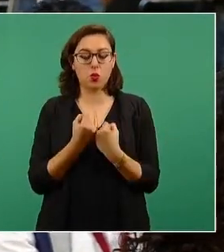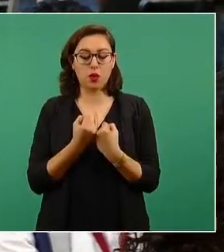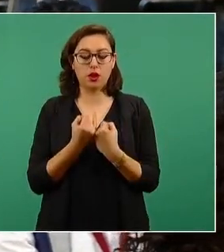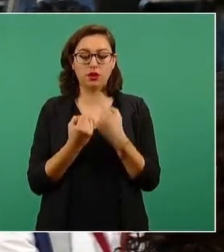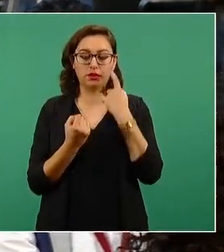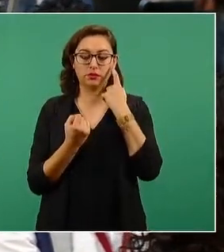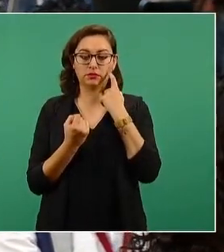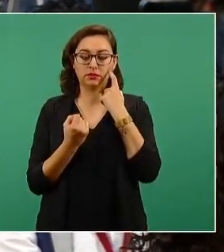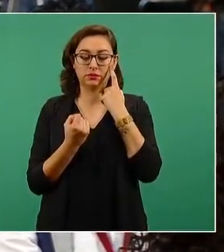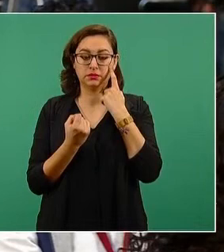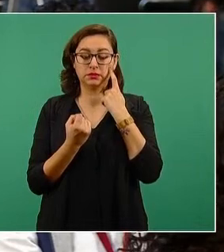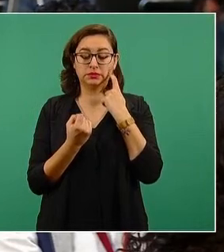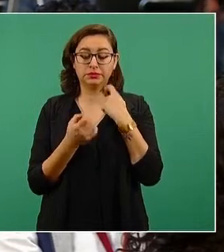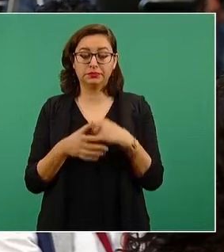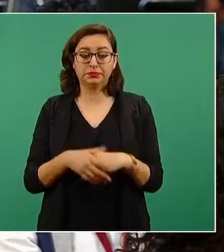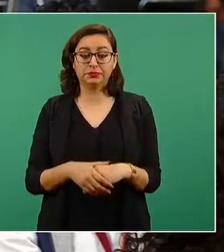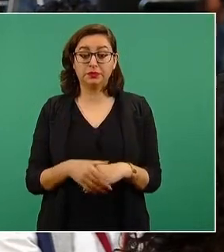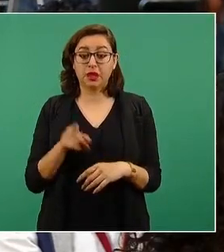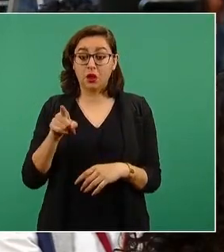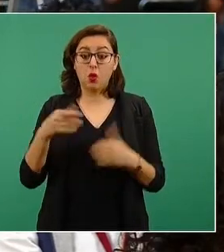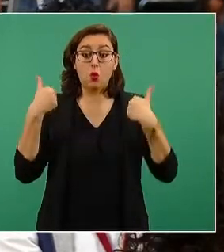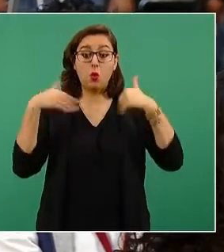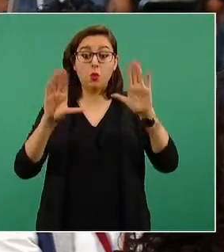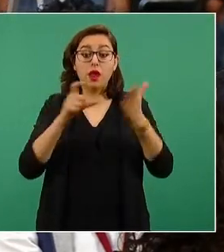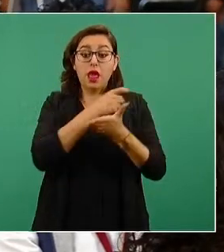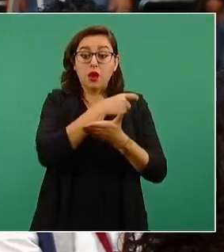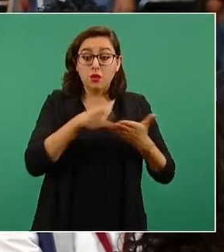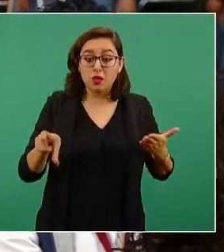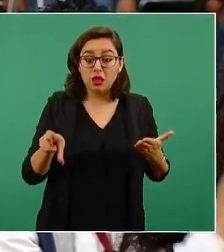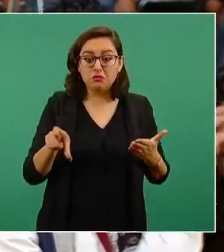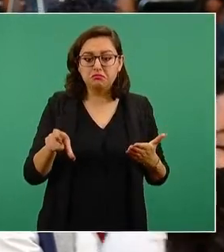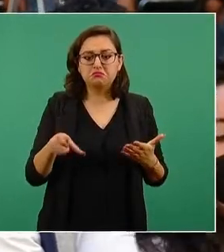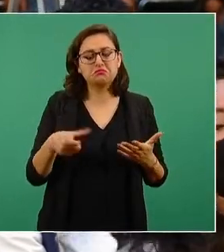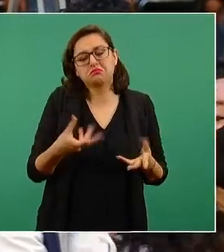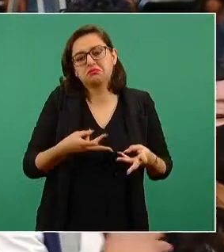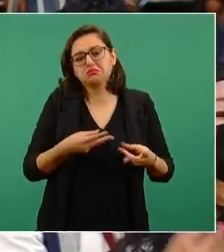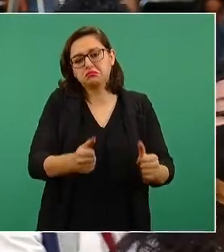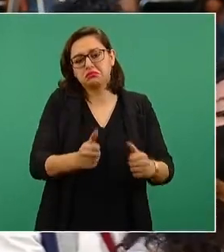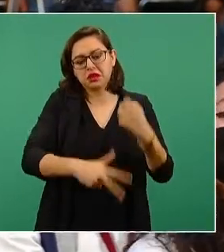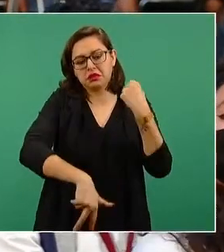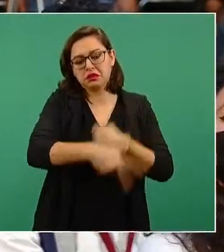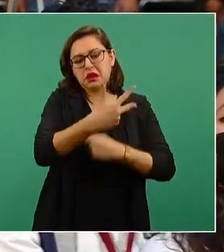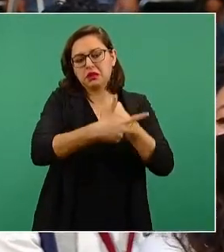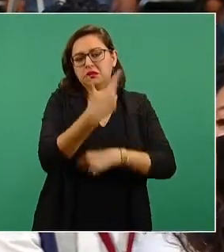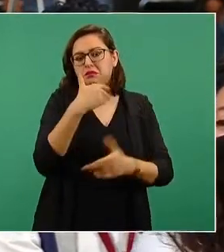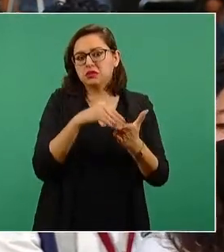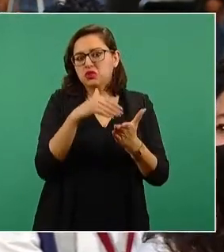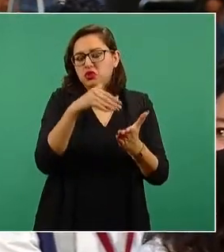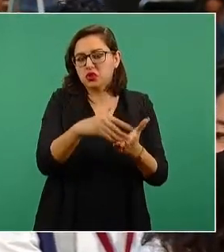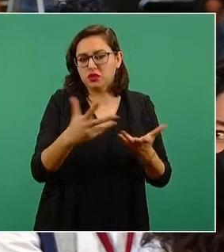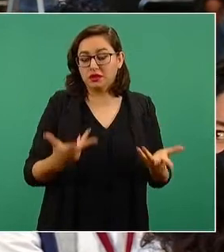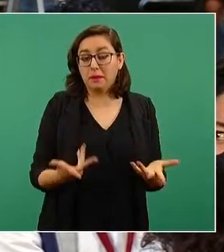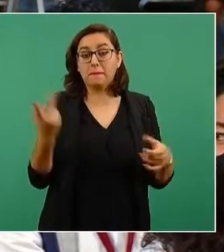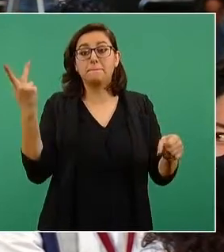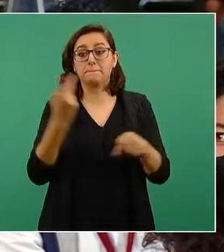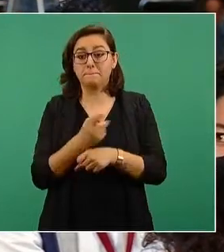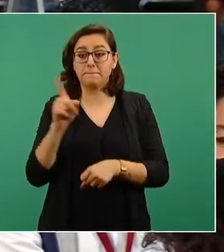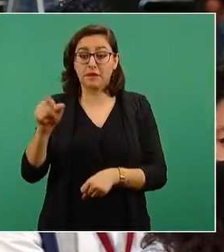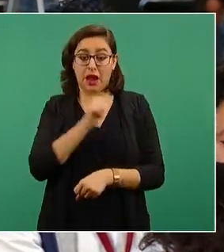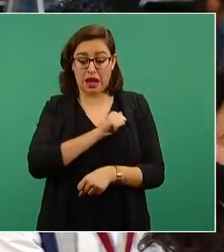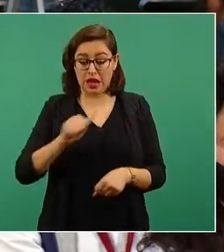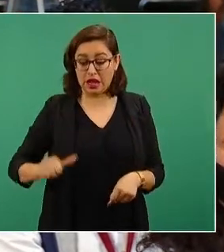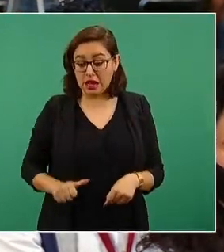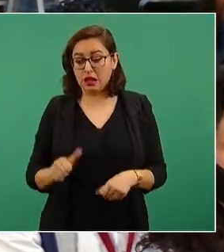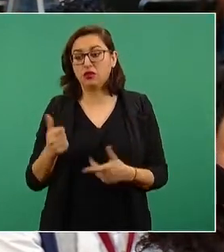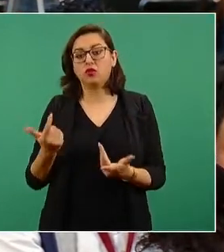los vehículos, de haberse comprado este equipo hubiera costado solo 13 millones. O sea, que el alcalde otra vez se gastó más de